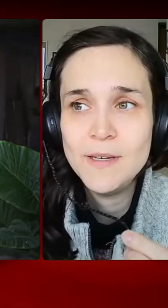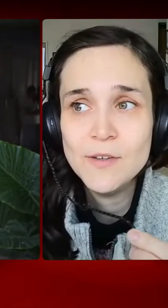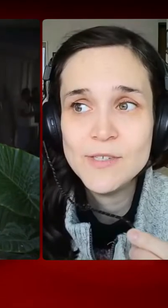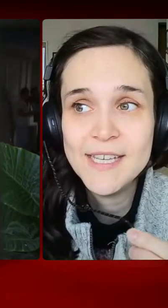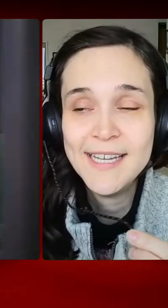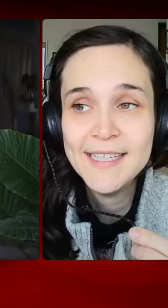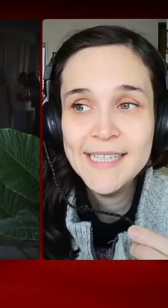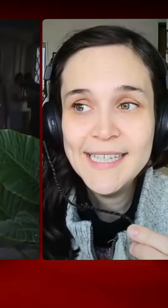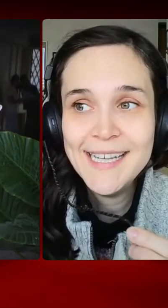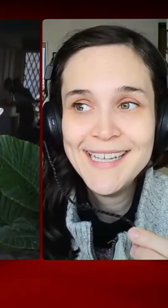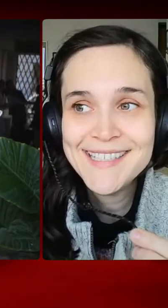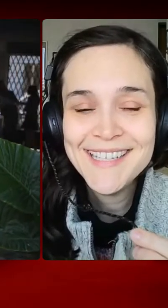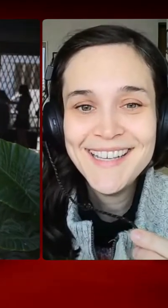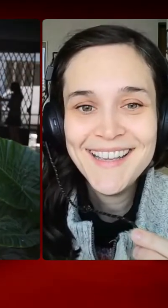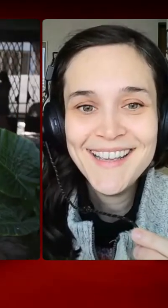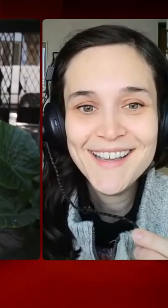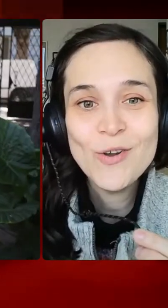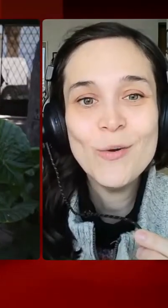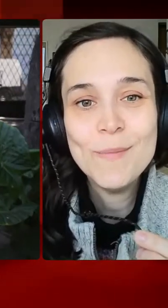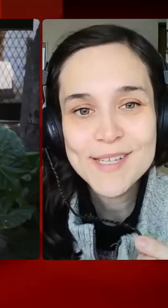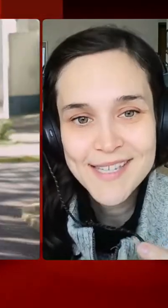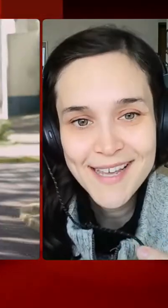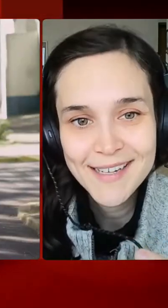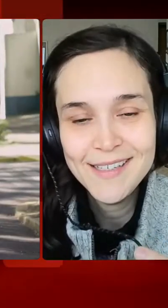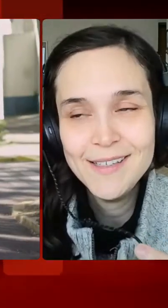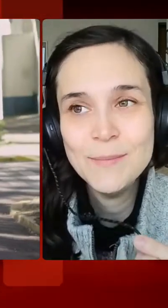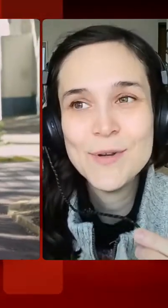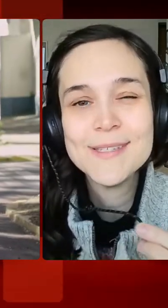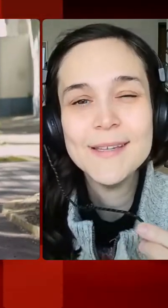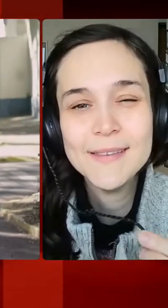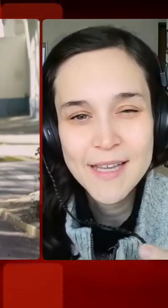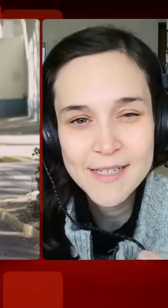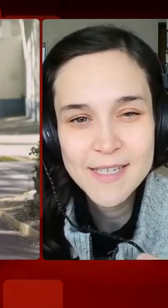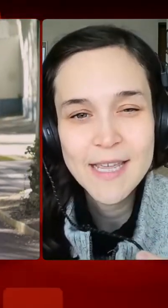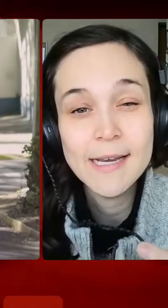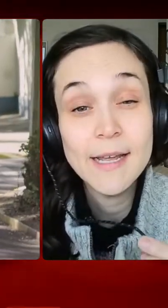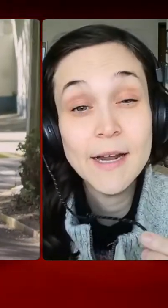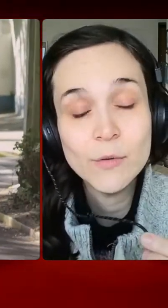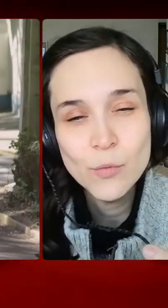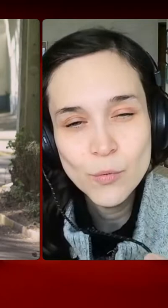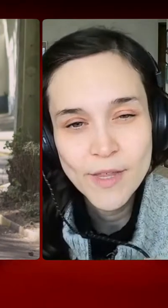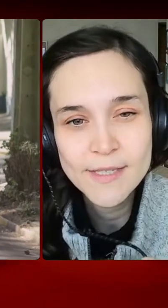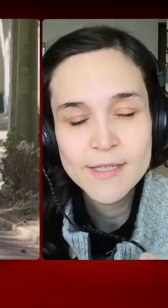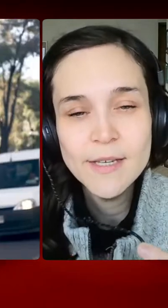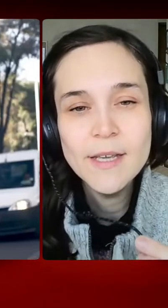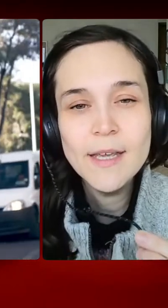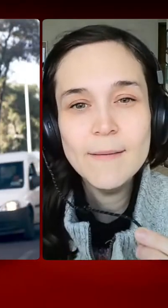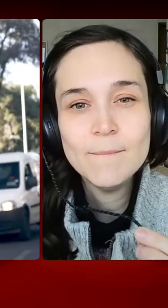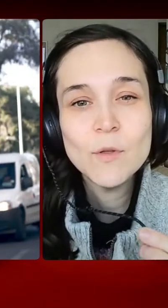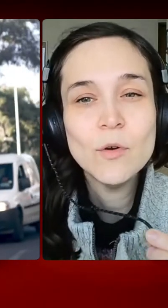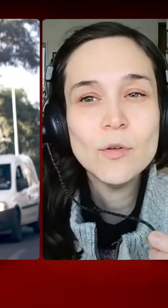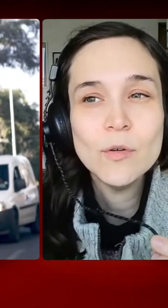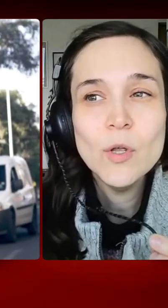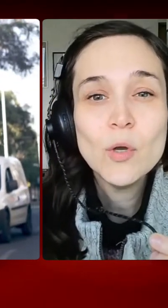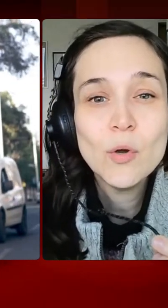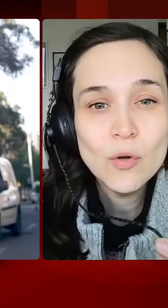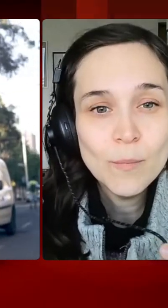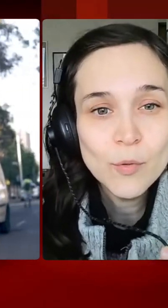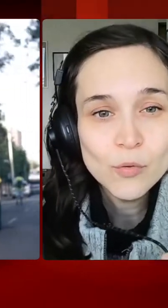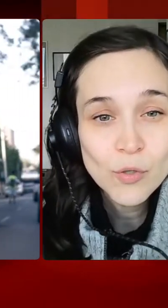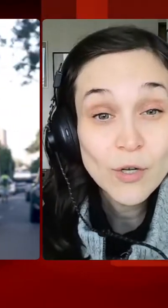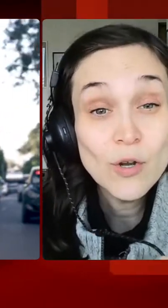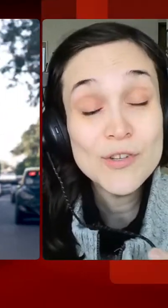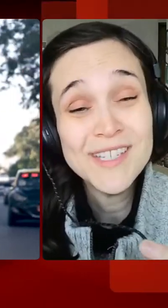siempre bienvenido sea es conversar y por sentarse y aclarar dudas con